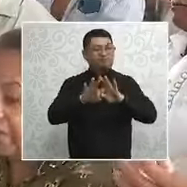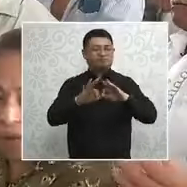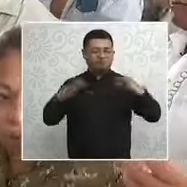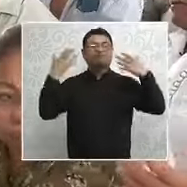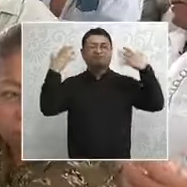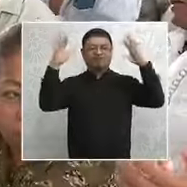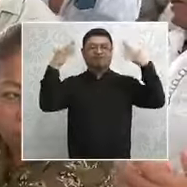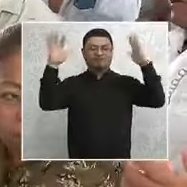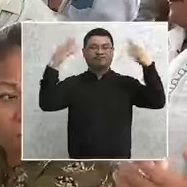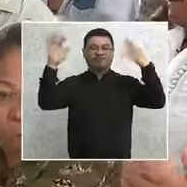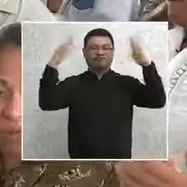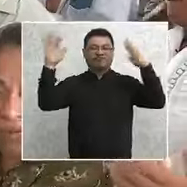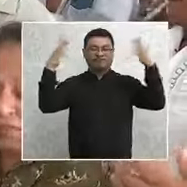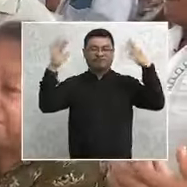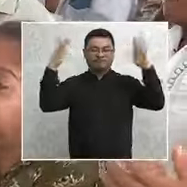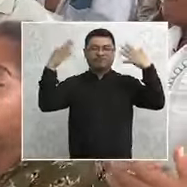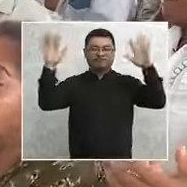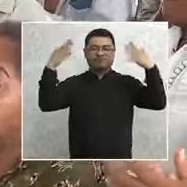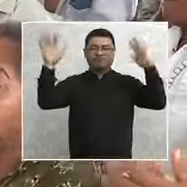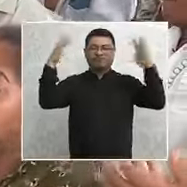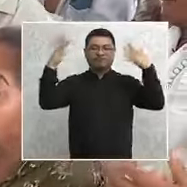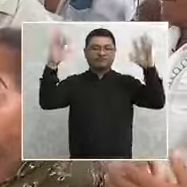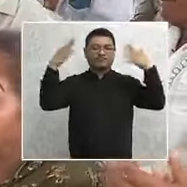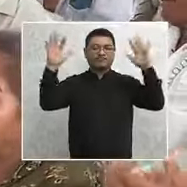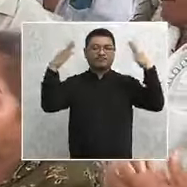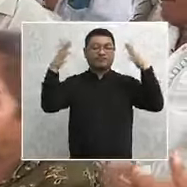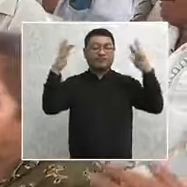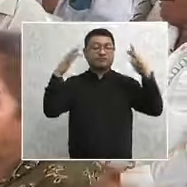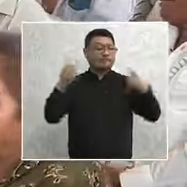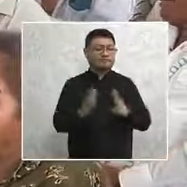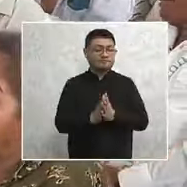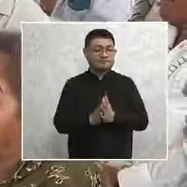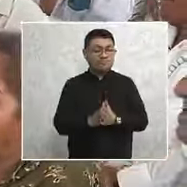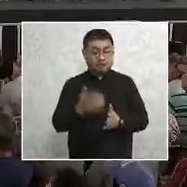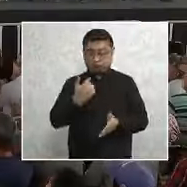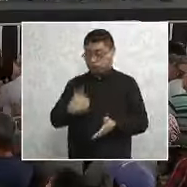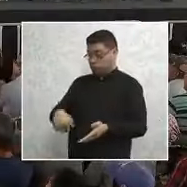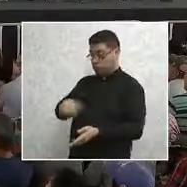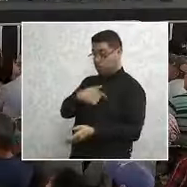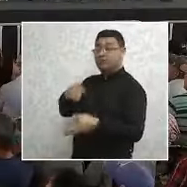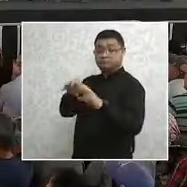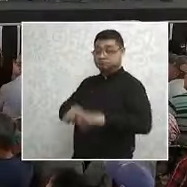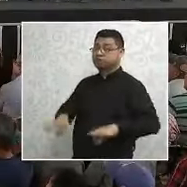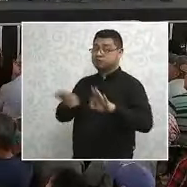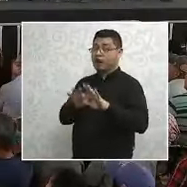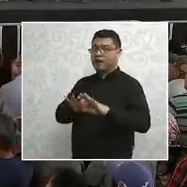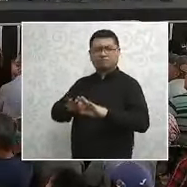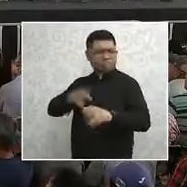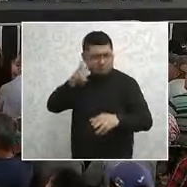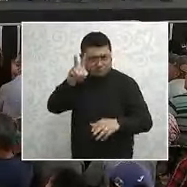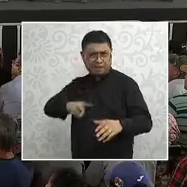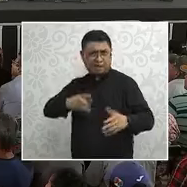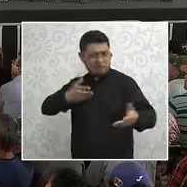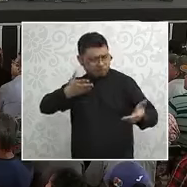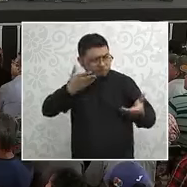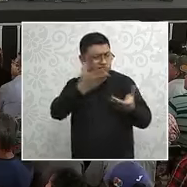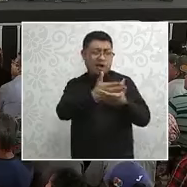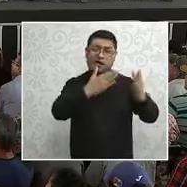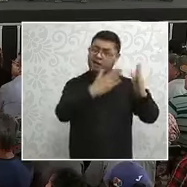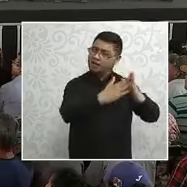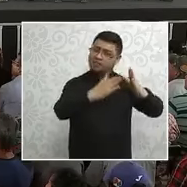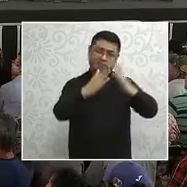importante que se haga Esta visita casa por casa porque nuestros adultos mayores